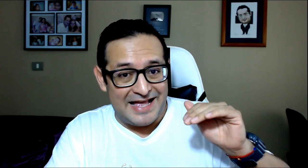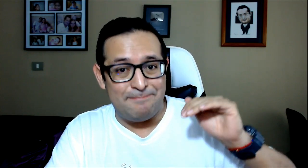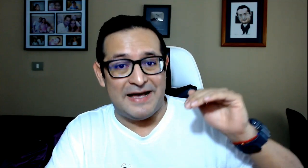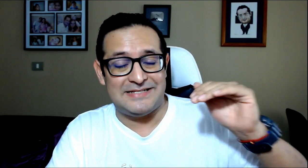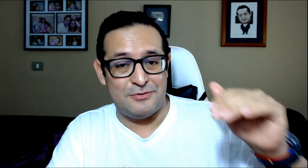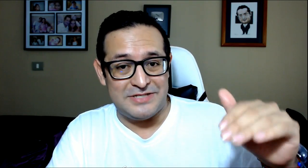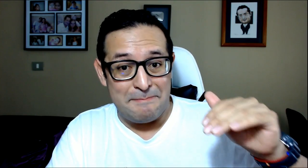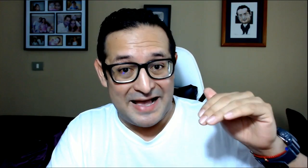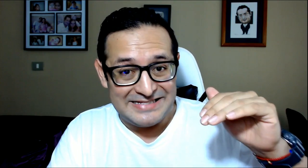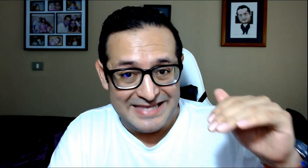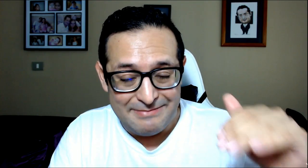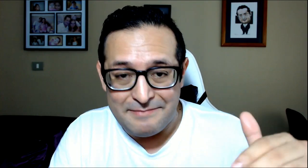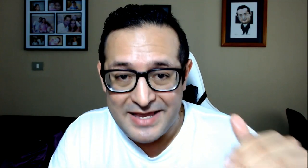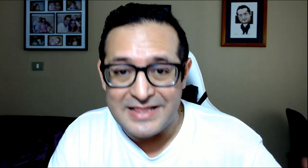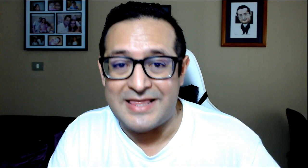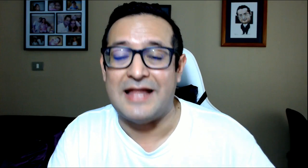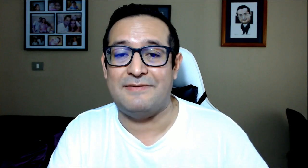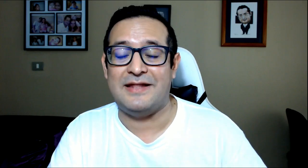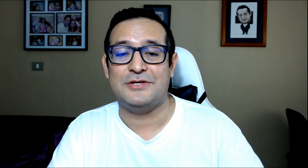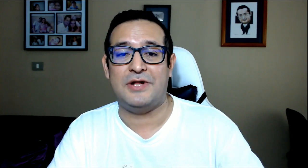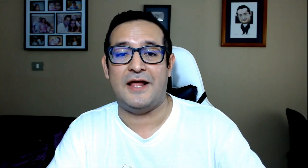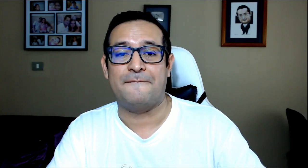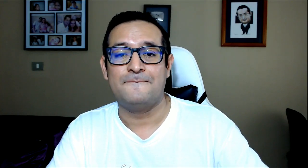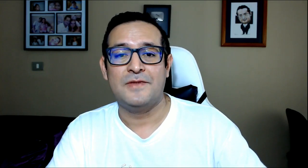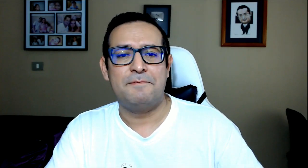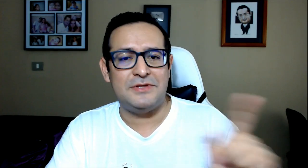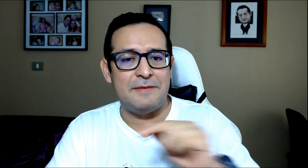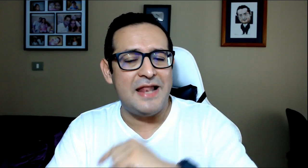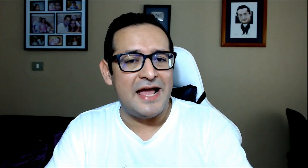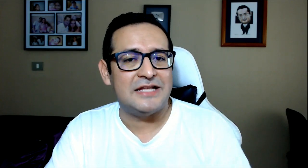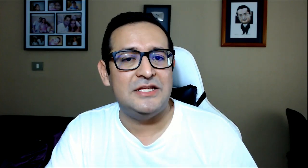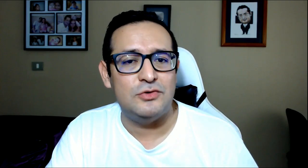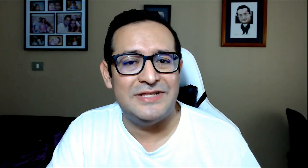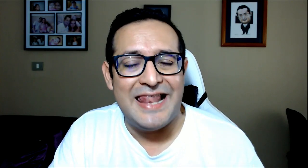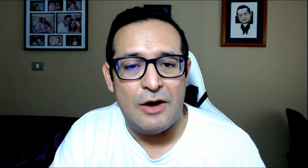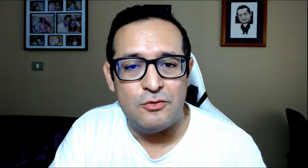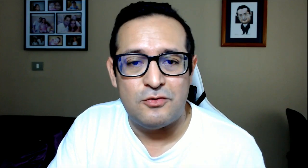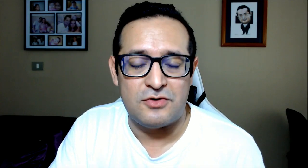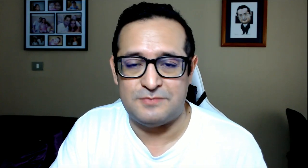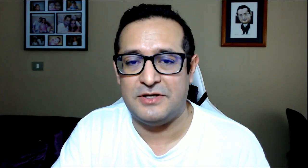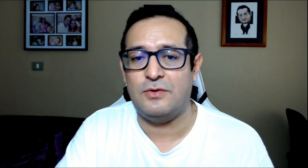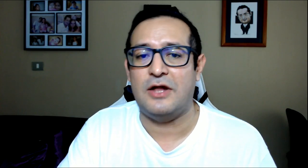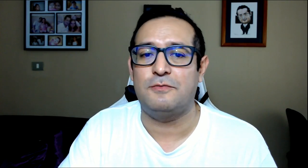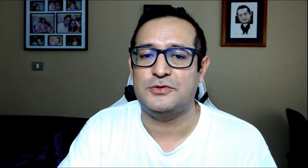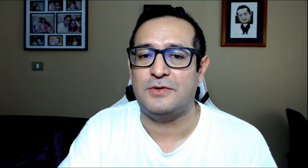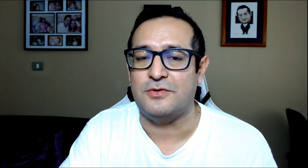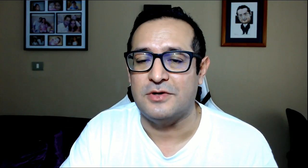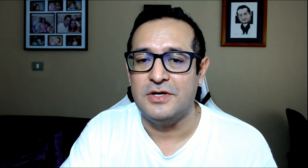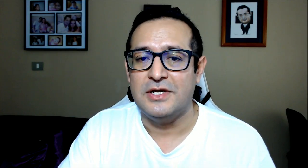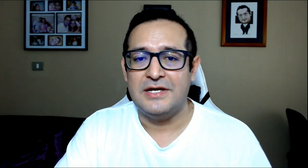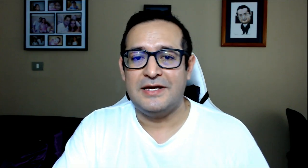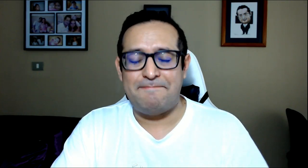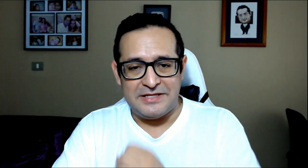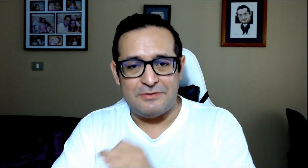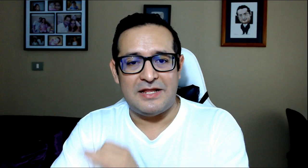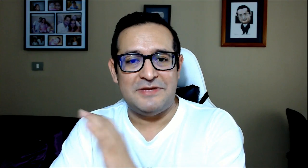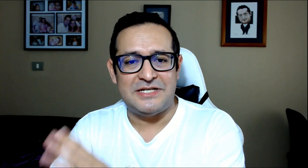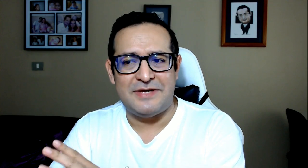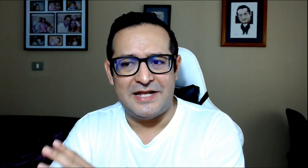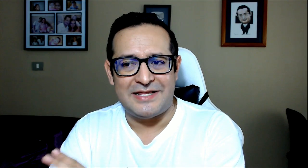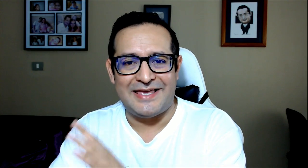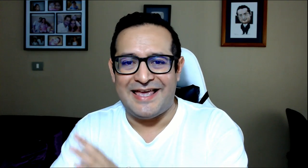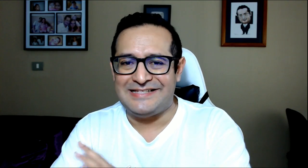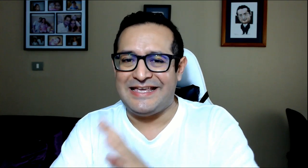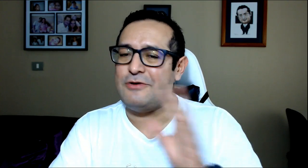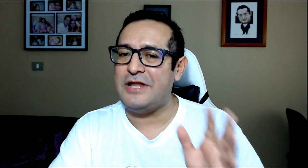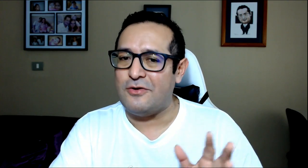ya está pasándose masivamente a nivel nacional pero también la actitud de la onu con respecto a lópez obrador en particular de michelle